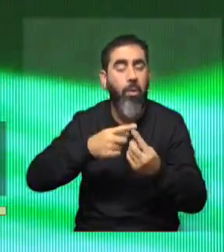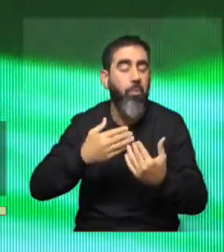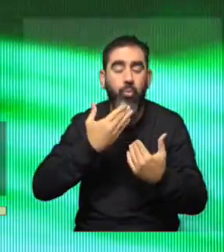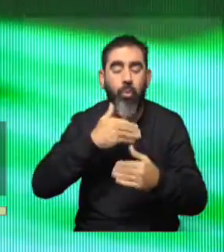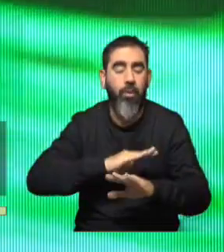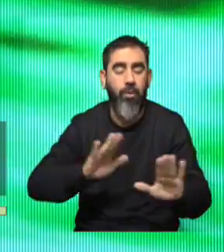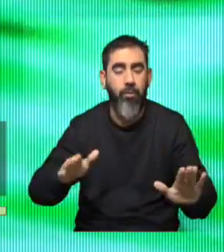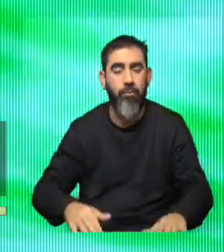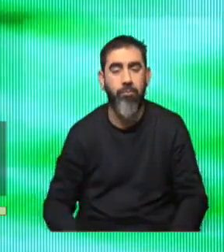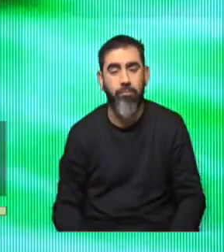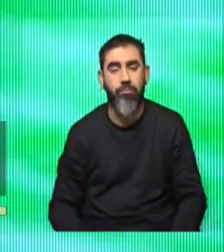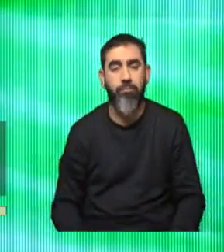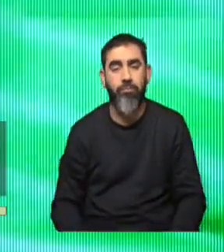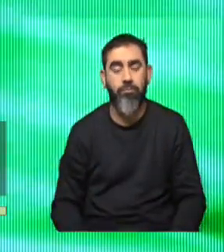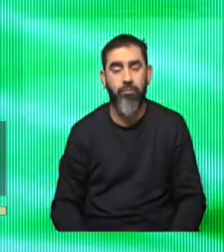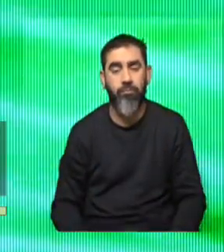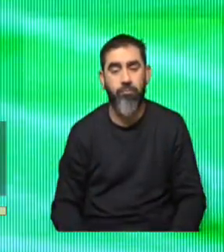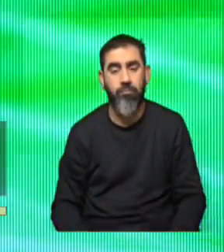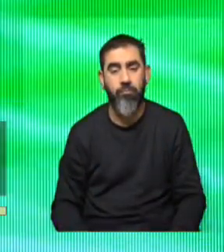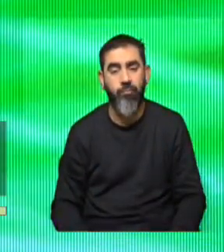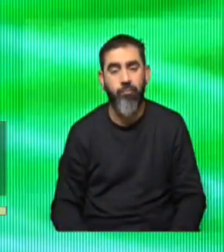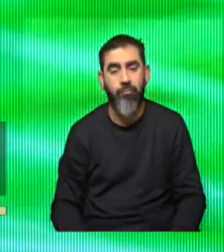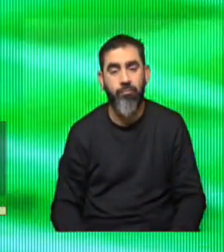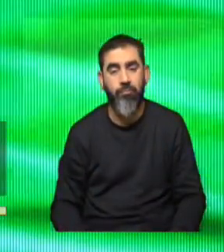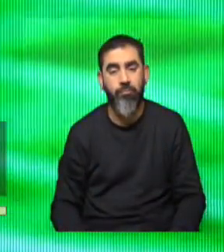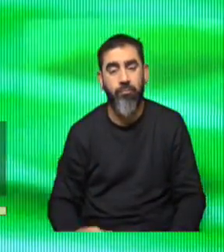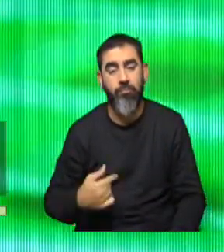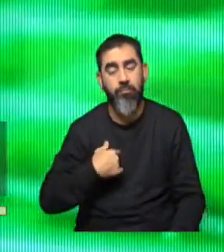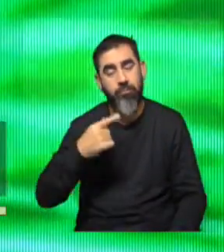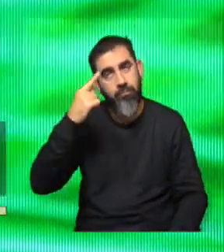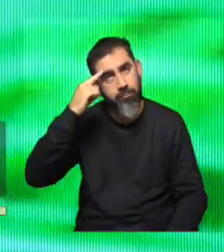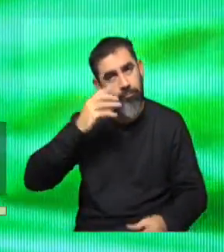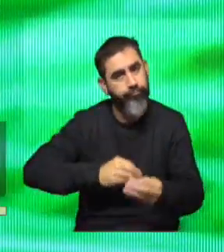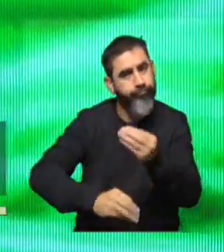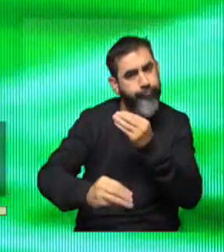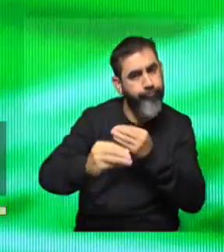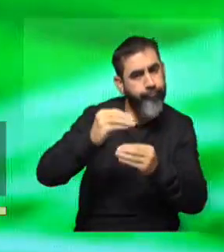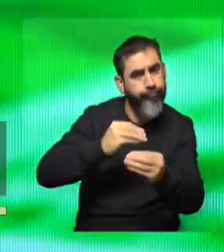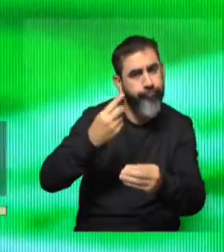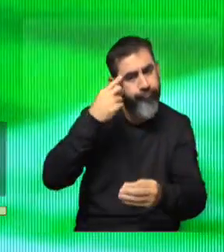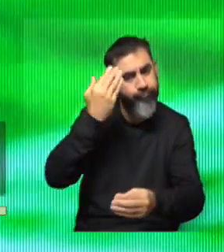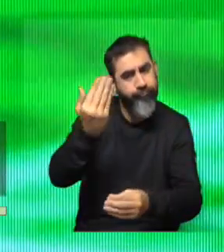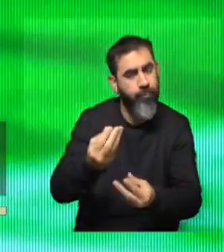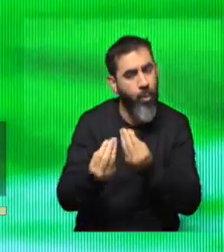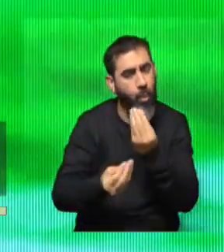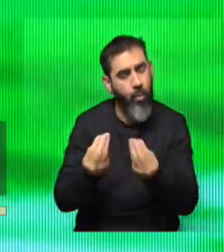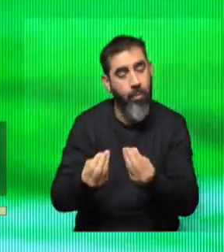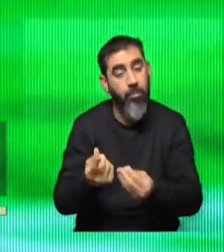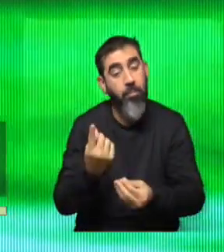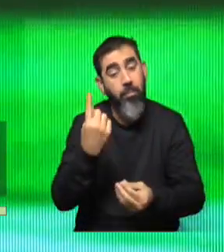pensar a veces no yo trato de ponerme el lugar de otro para ver qué es lo que pero